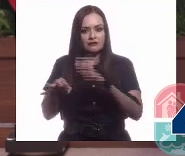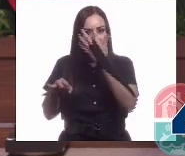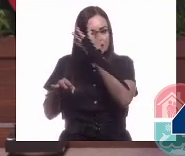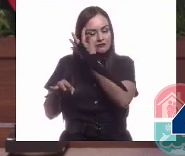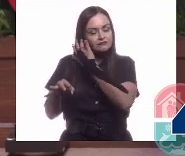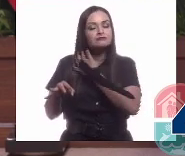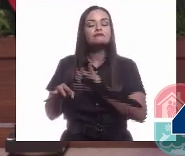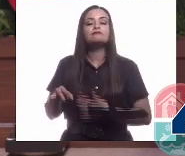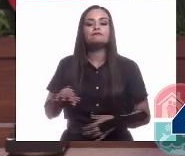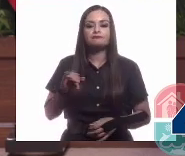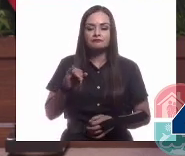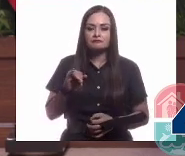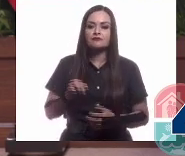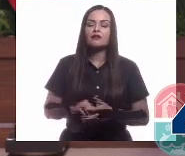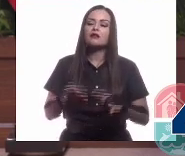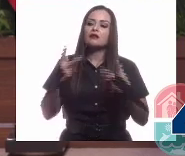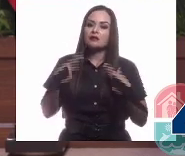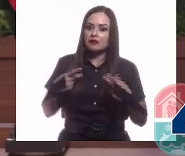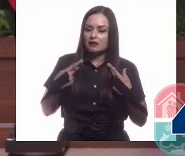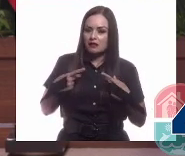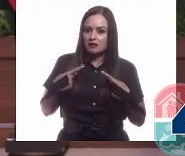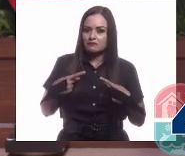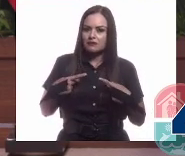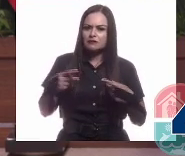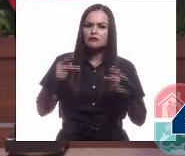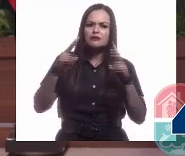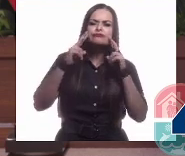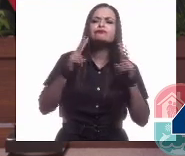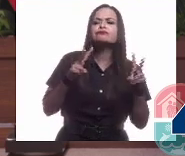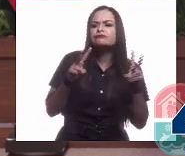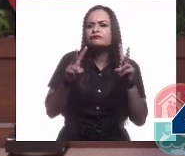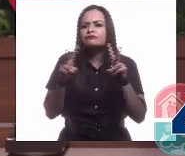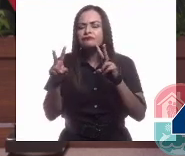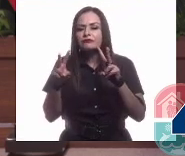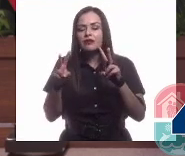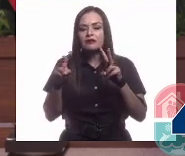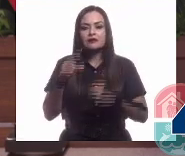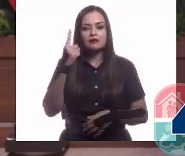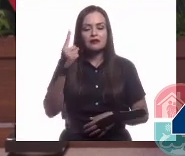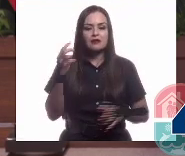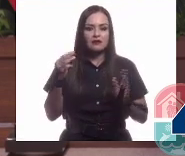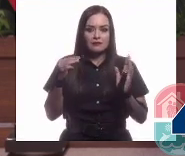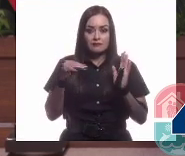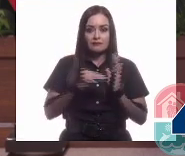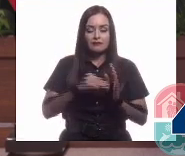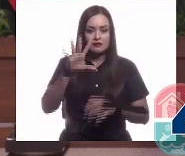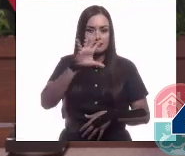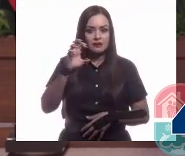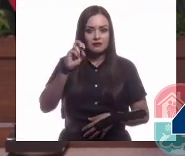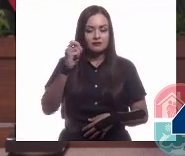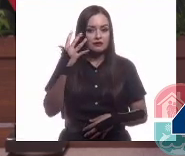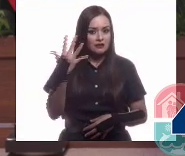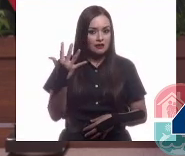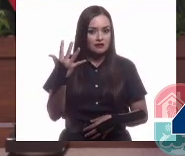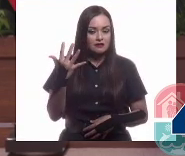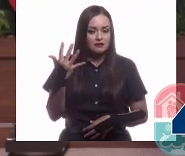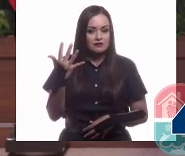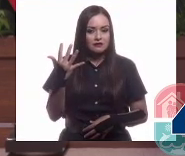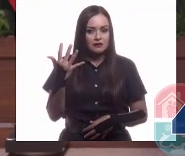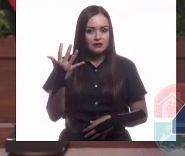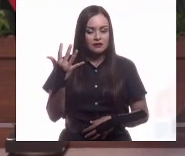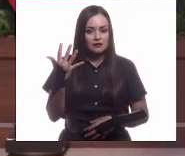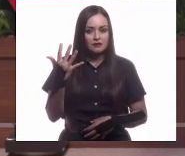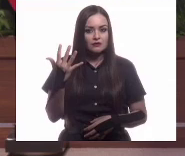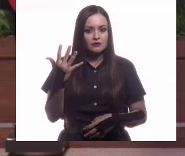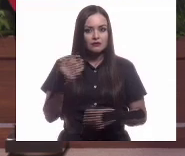Los mejores auditores, sin duda alguna, son las y los ciudadanos. 1,535 ciudadanos participan en